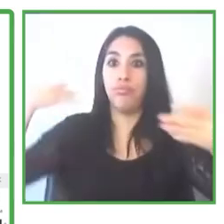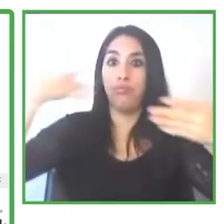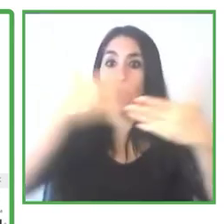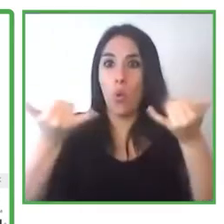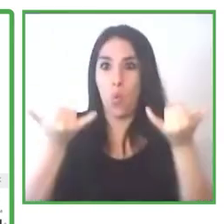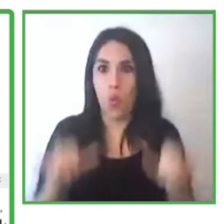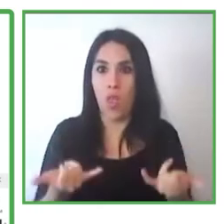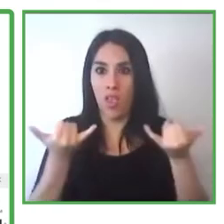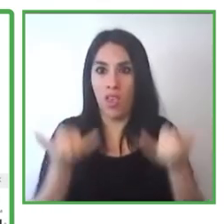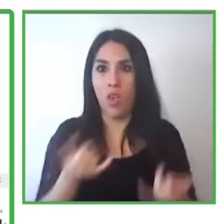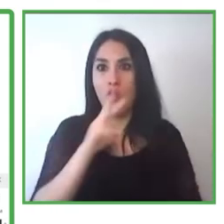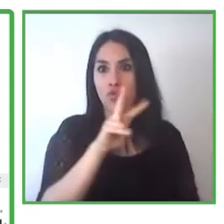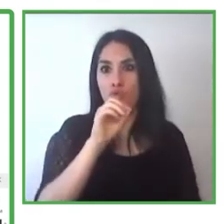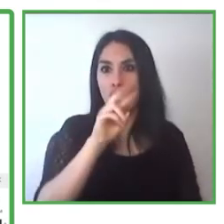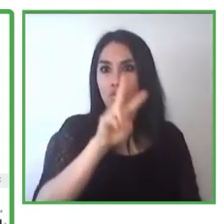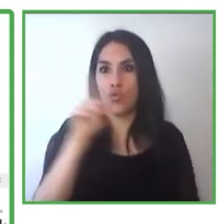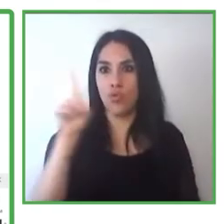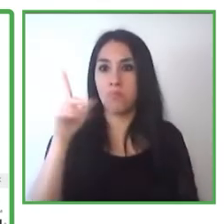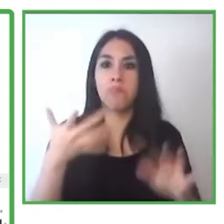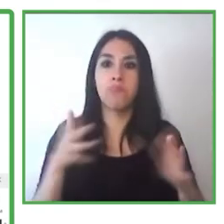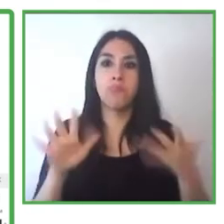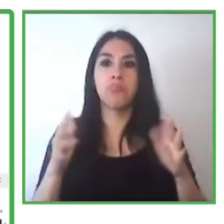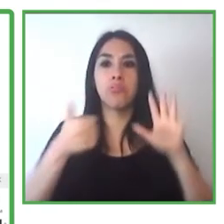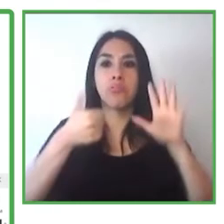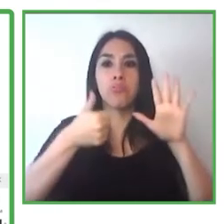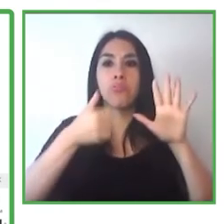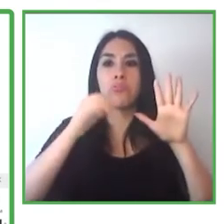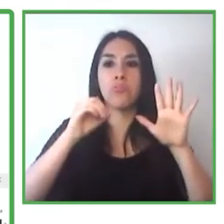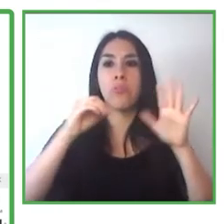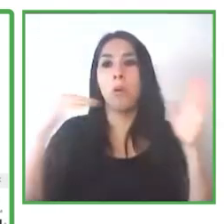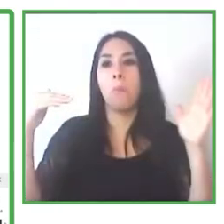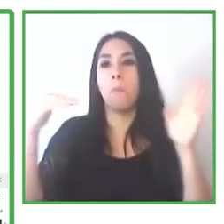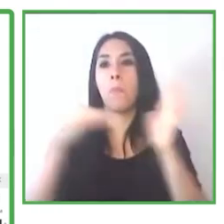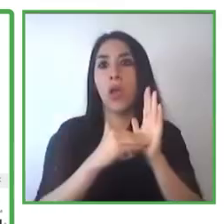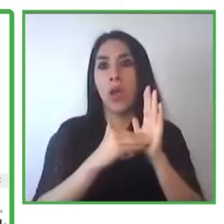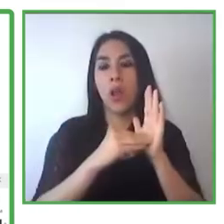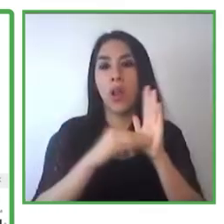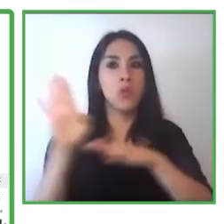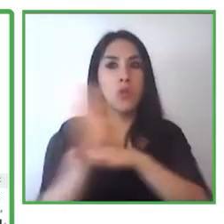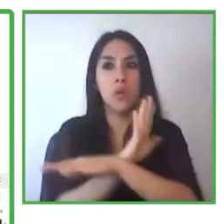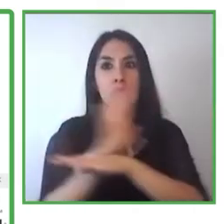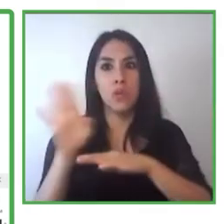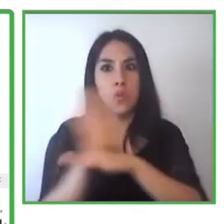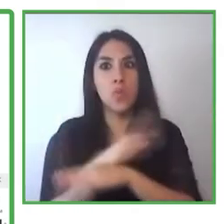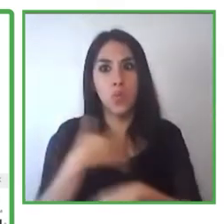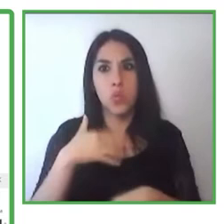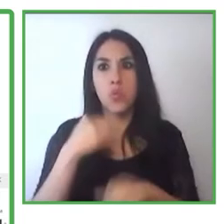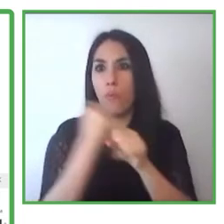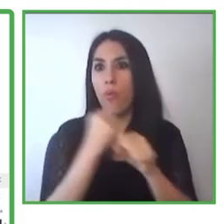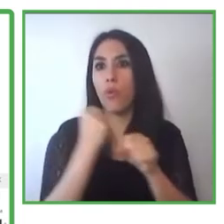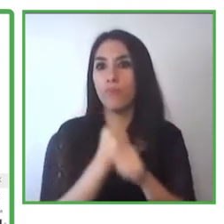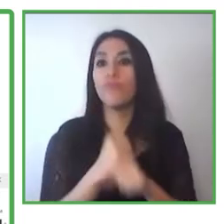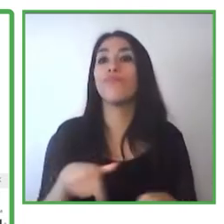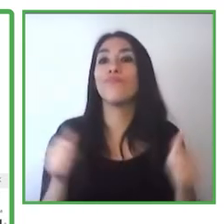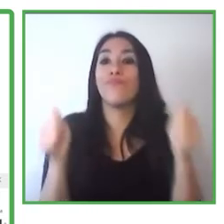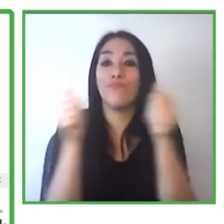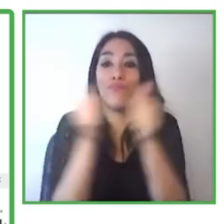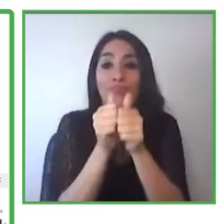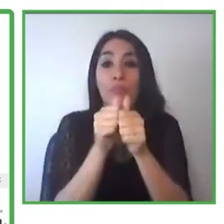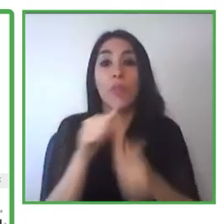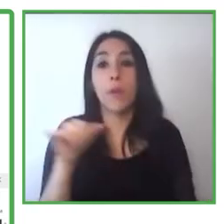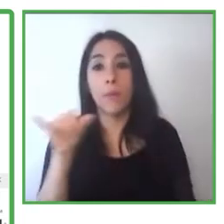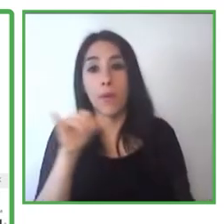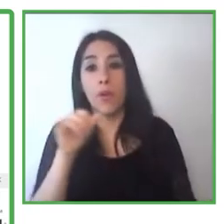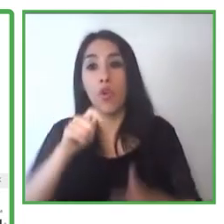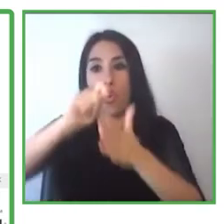un momento u otro, y algunos de una forma puntual y otras de una forma recurrente, pues están contratando sus profesionales, algunos colectivos